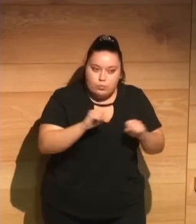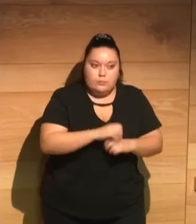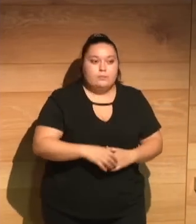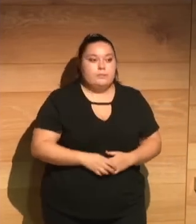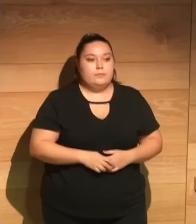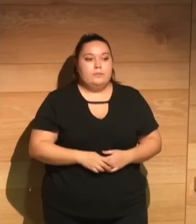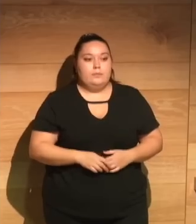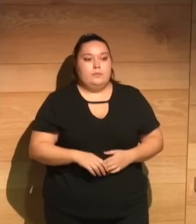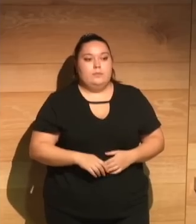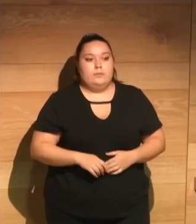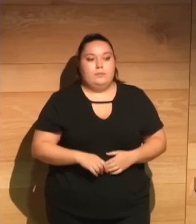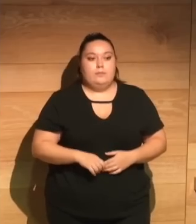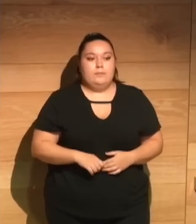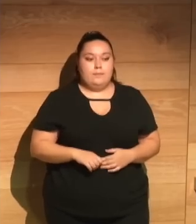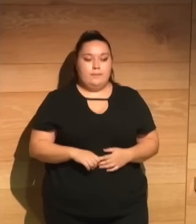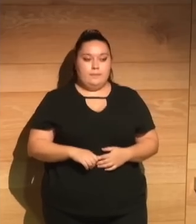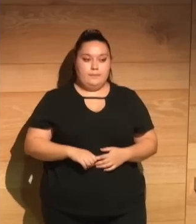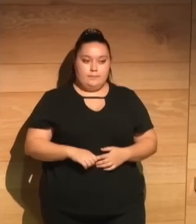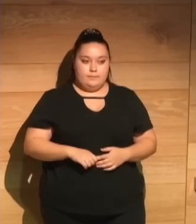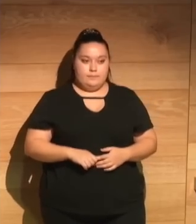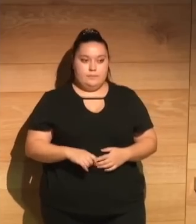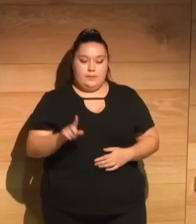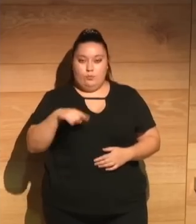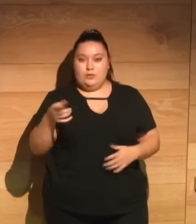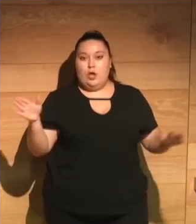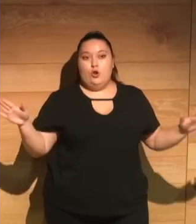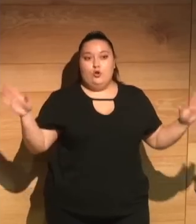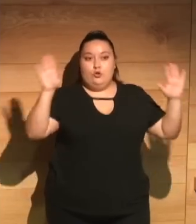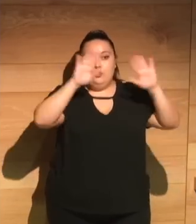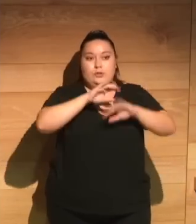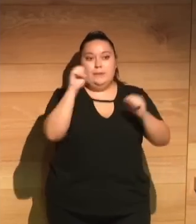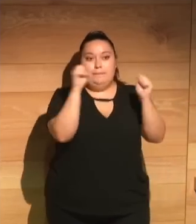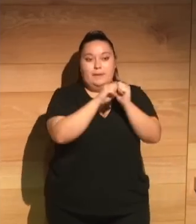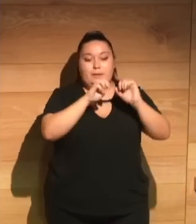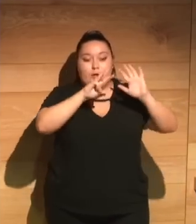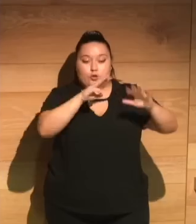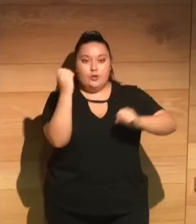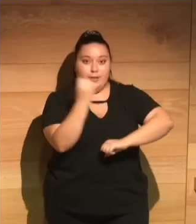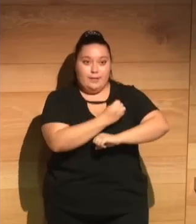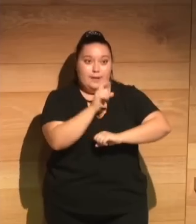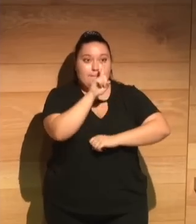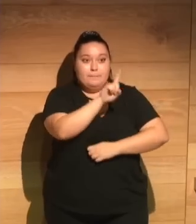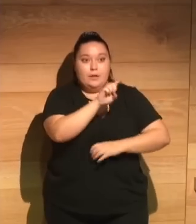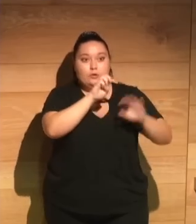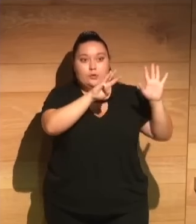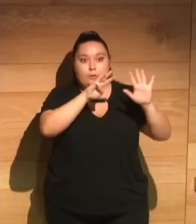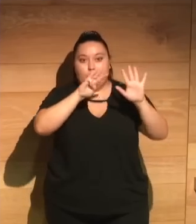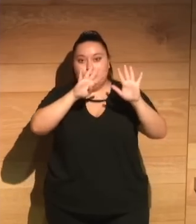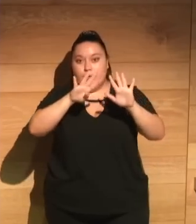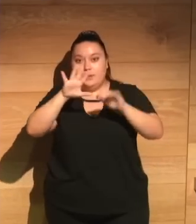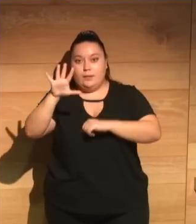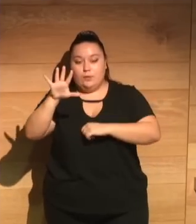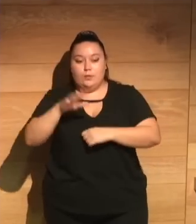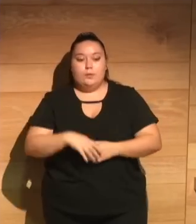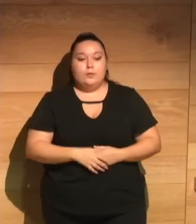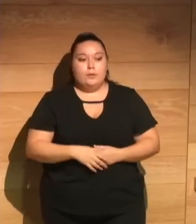previas en congresos, en la noche del 28 de diciembre de